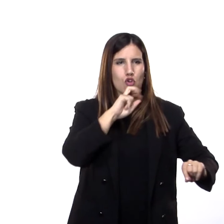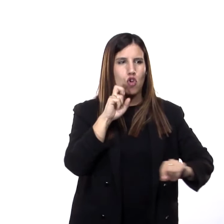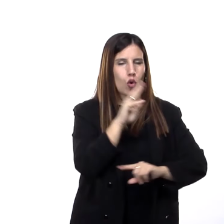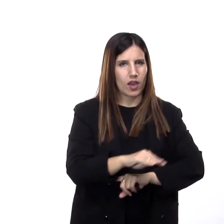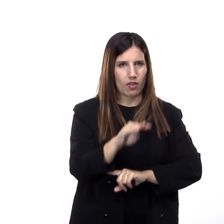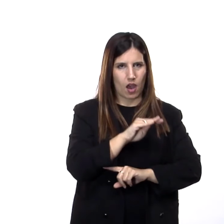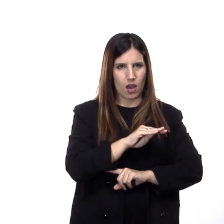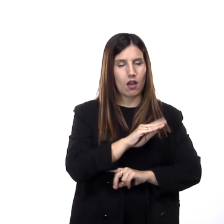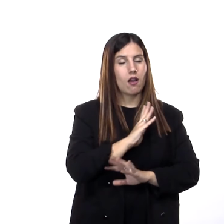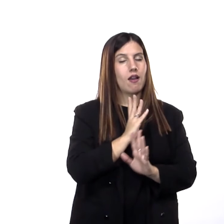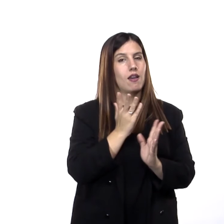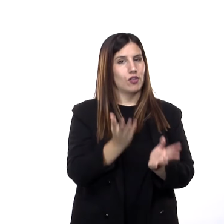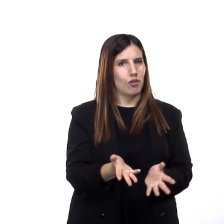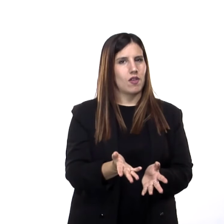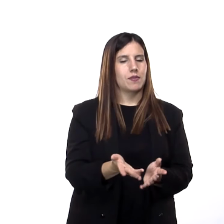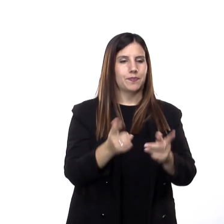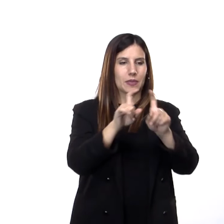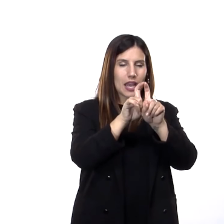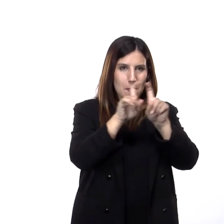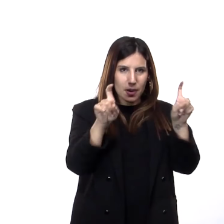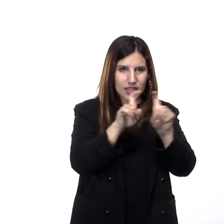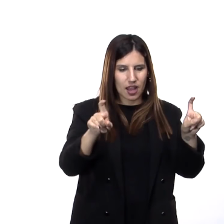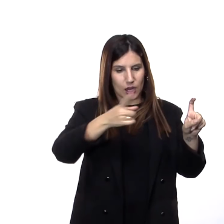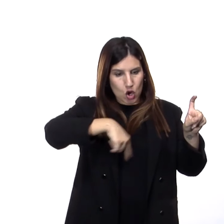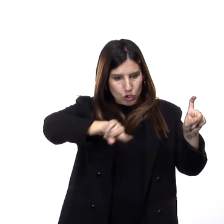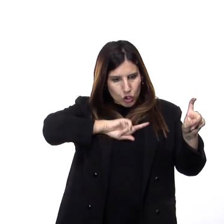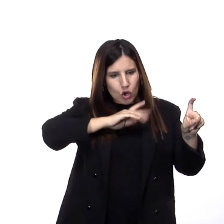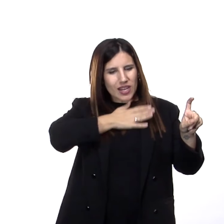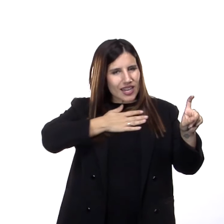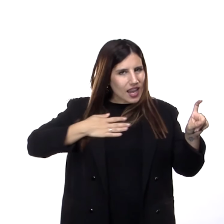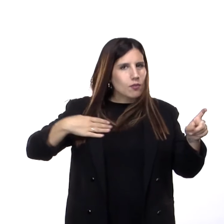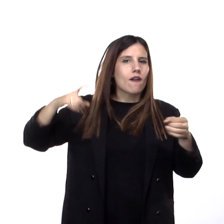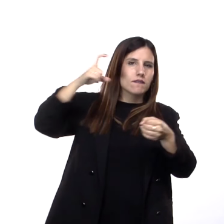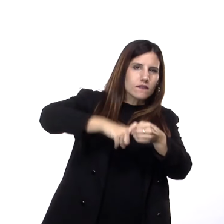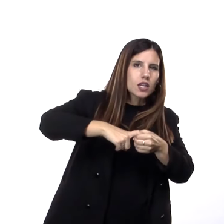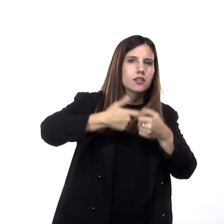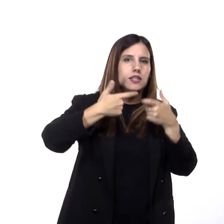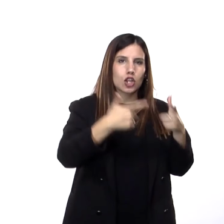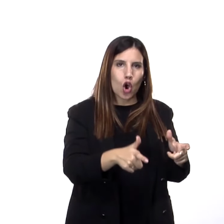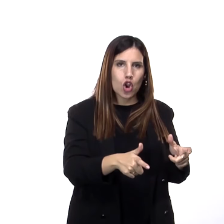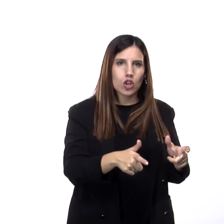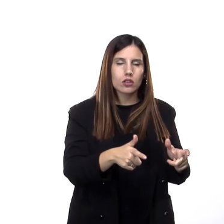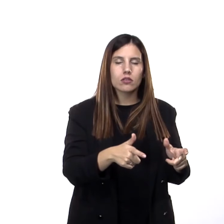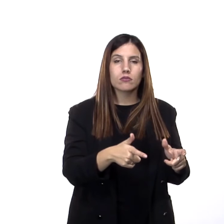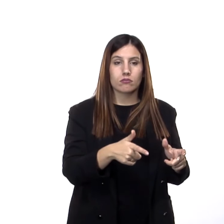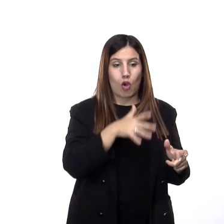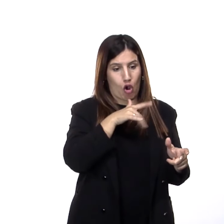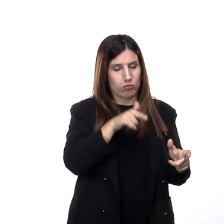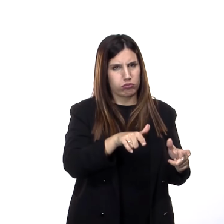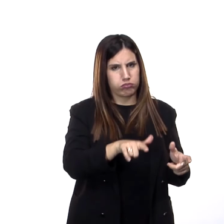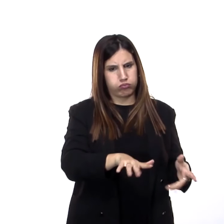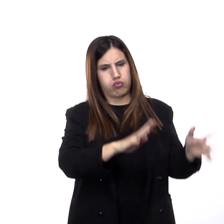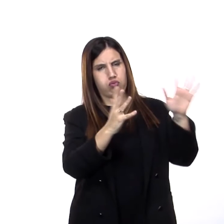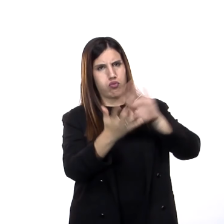que queremos estar en este en este mercado en este sector que es que tiene una evolución muy grande es fundamentalmente